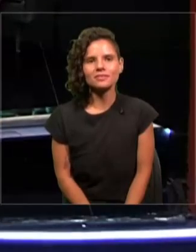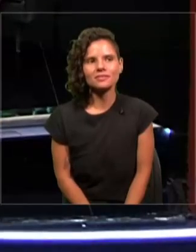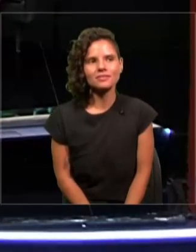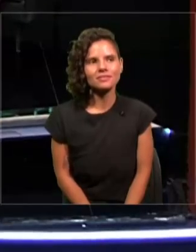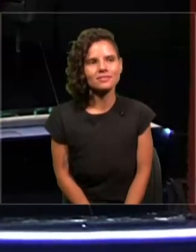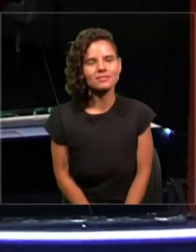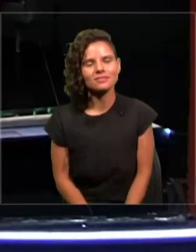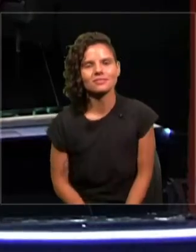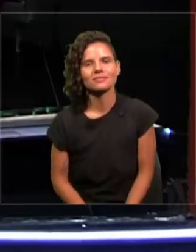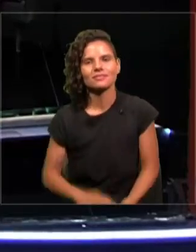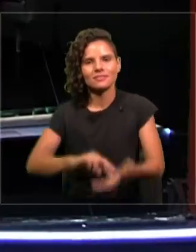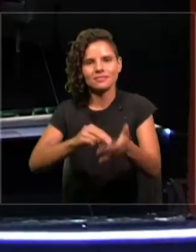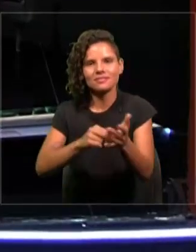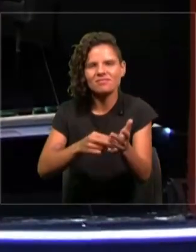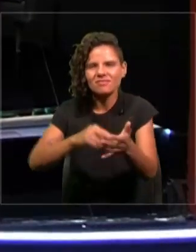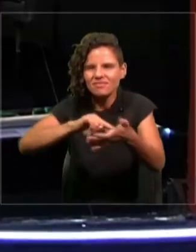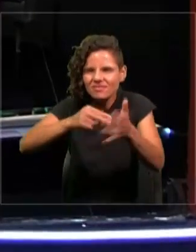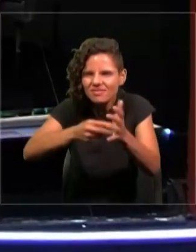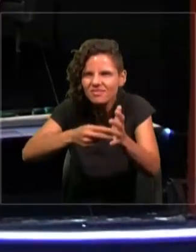Conflicto.